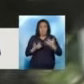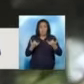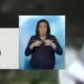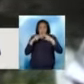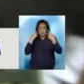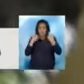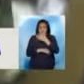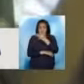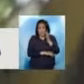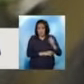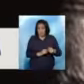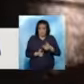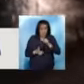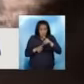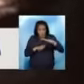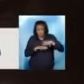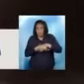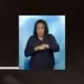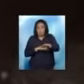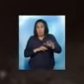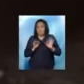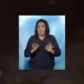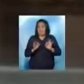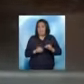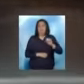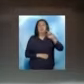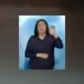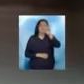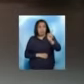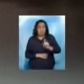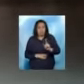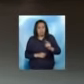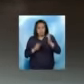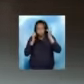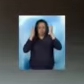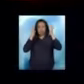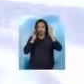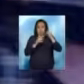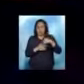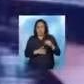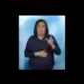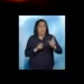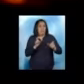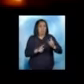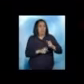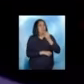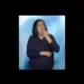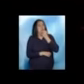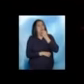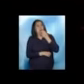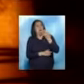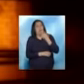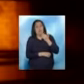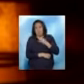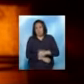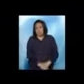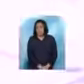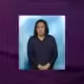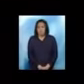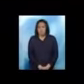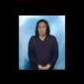donde además de las inundaciones, el peligro por los rayos y tormentas eléctricas tienen zozobra a la población.